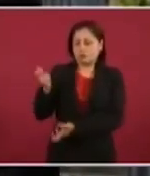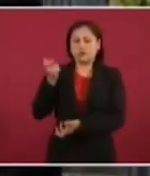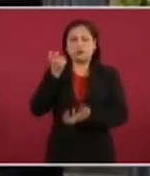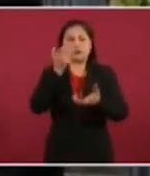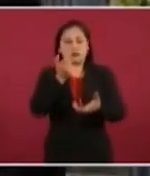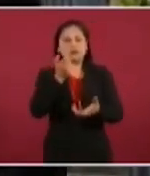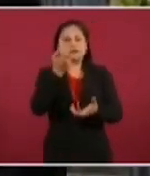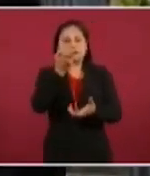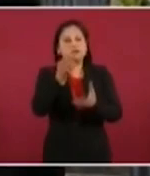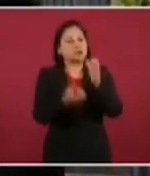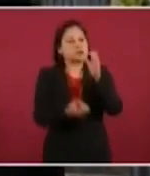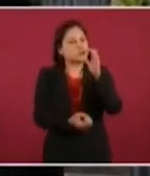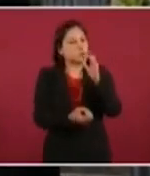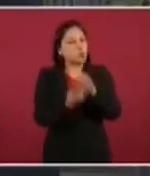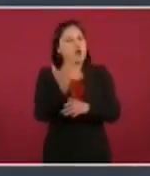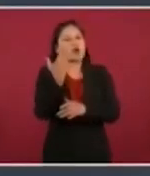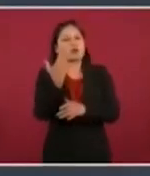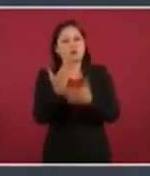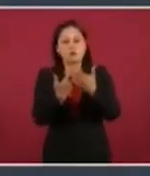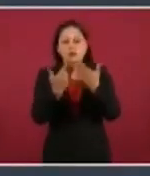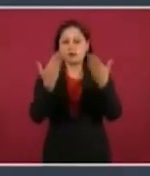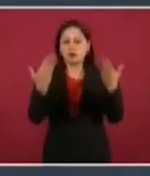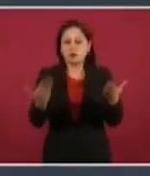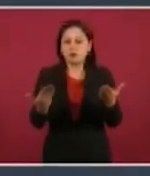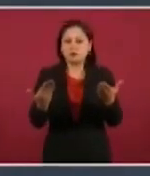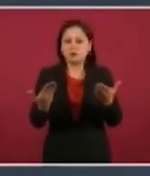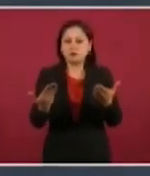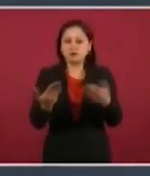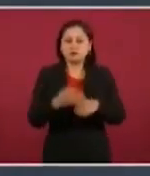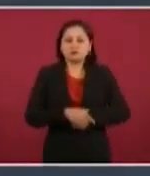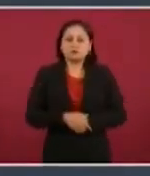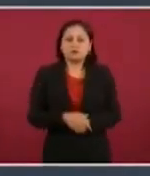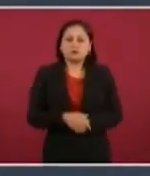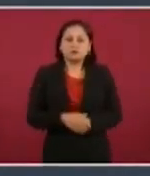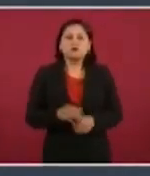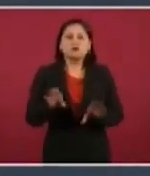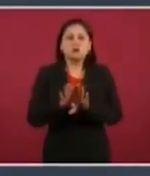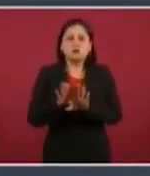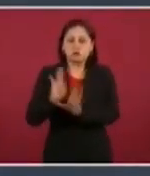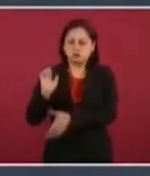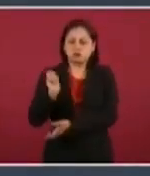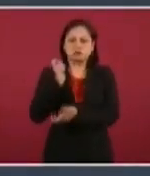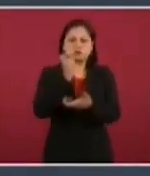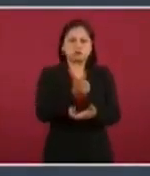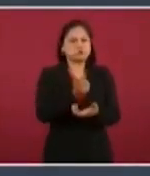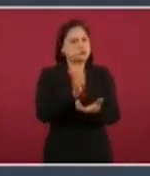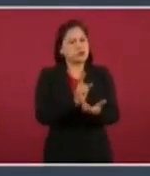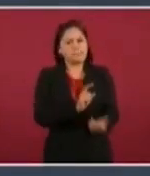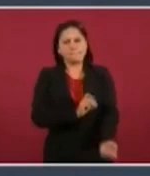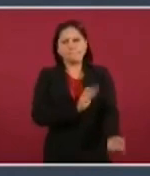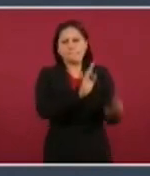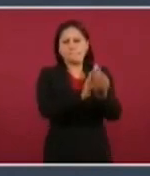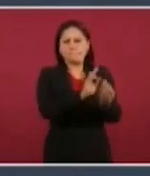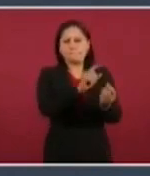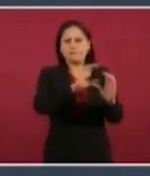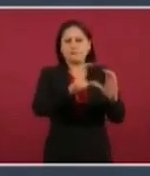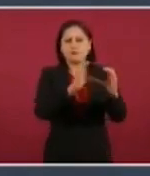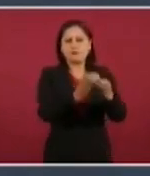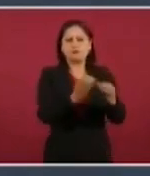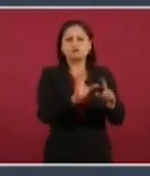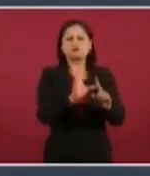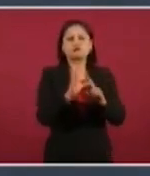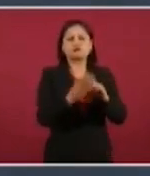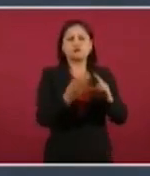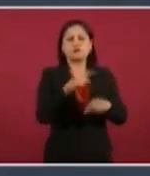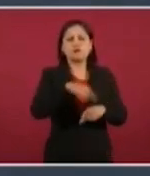novedad, se van a entregar de manera directa a los comités